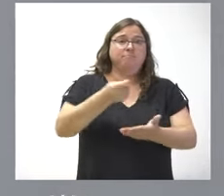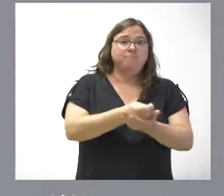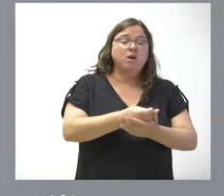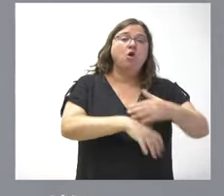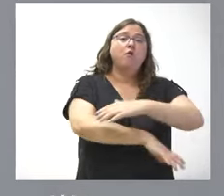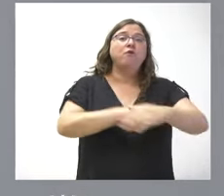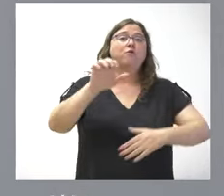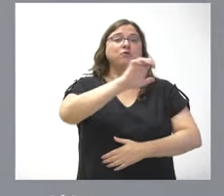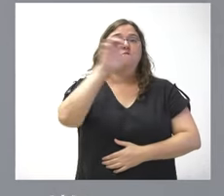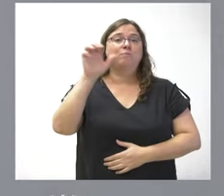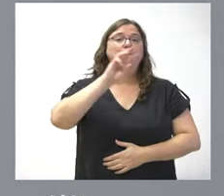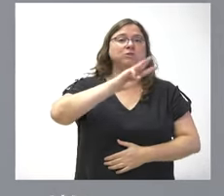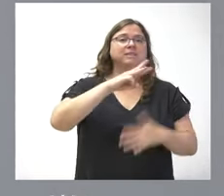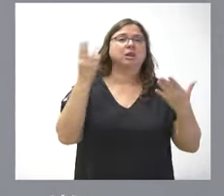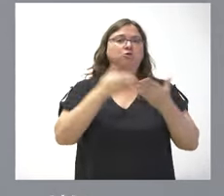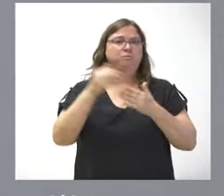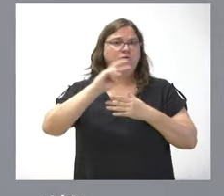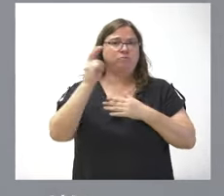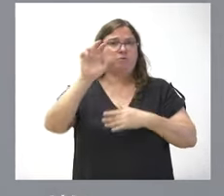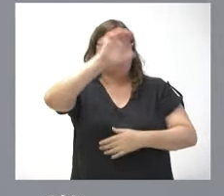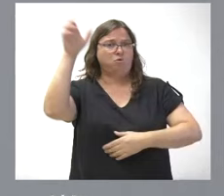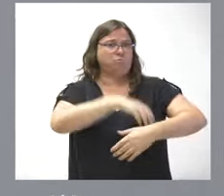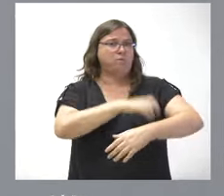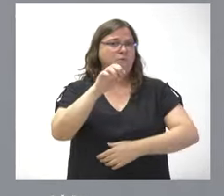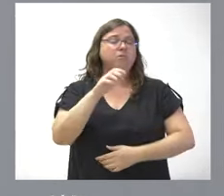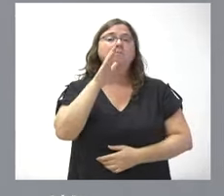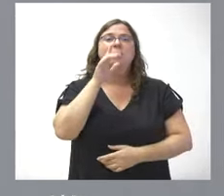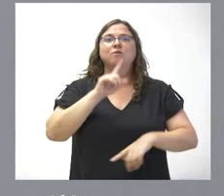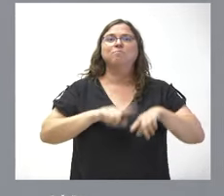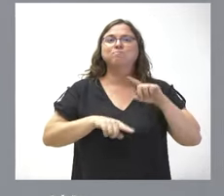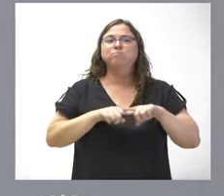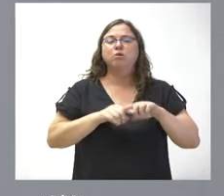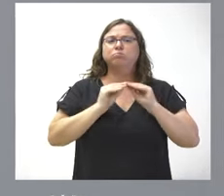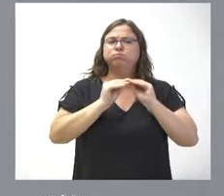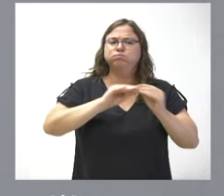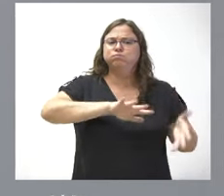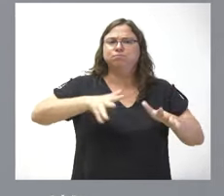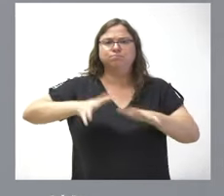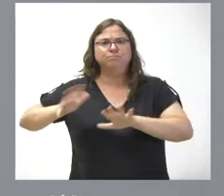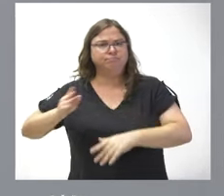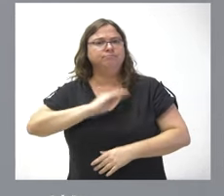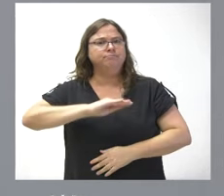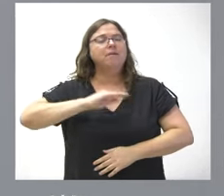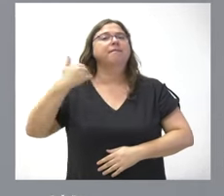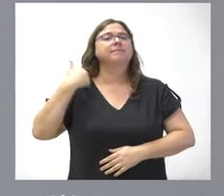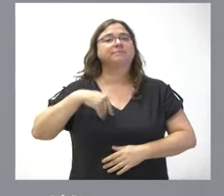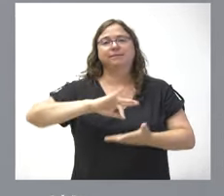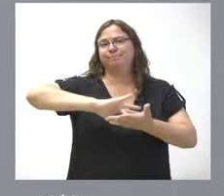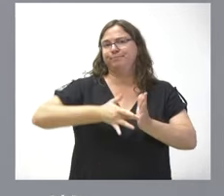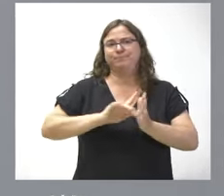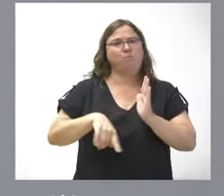europeos 38 millones de euros pero en función del alto grado de ejecución que hemos tenido hasta ahora ya se ha gastado